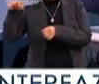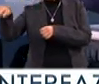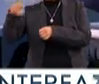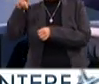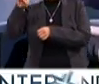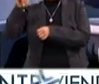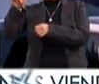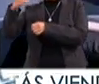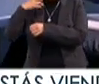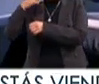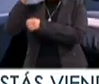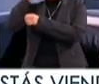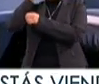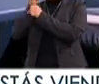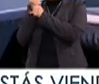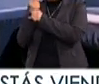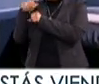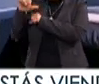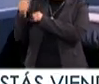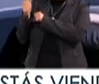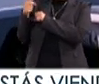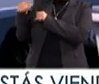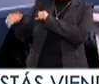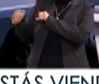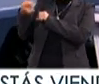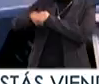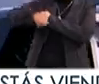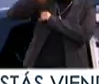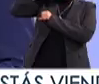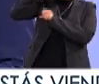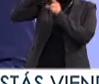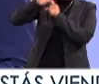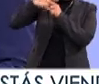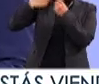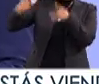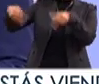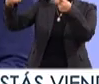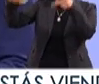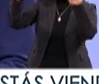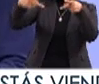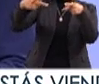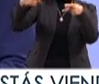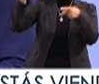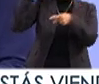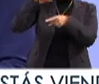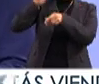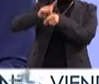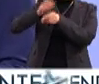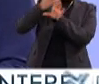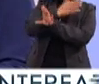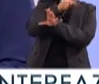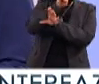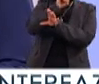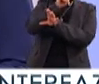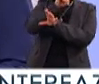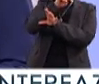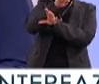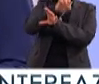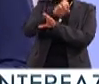patente pero también a los que ya no tienen patente pero que fueron los primeros en el mercado y que alguna vez tuvieron una patente